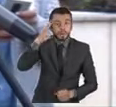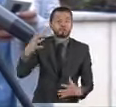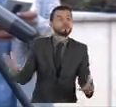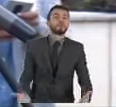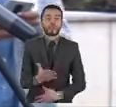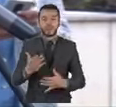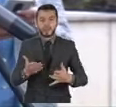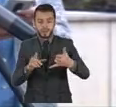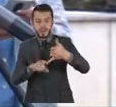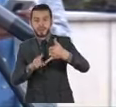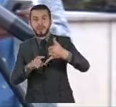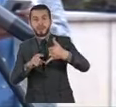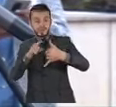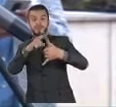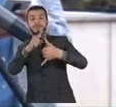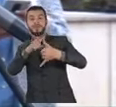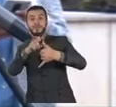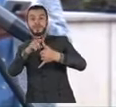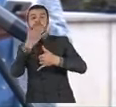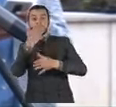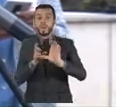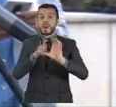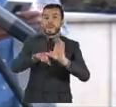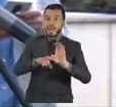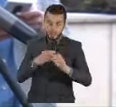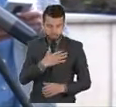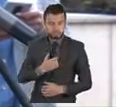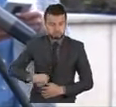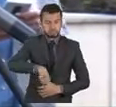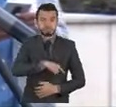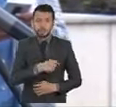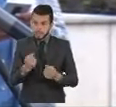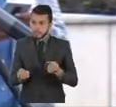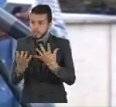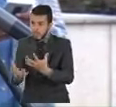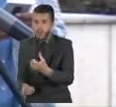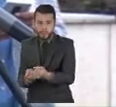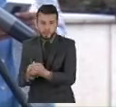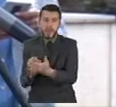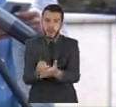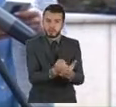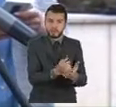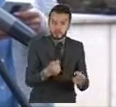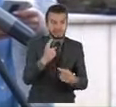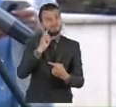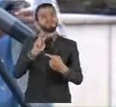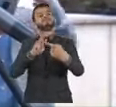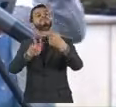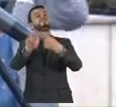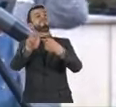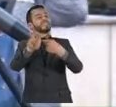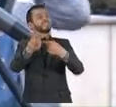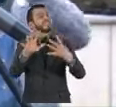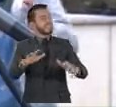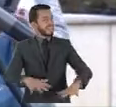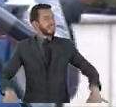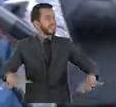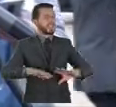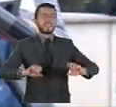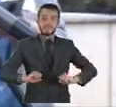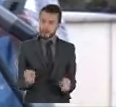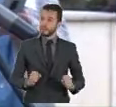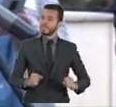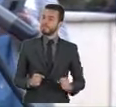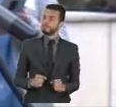del futuro energético del país. Yo creo que con eso nosotros podemos colaborar y ser parte de esa visión de ciudad y de esa oportunidad de darle